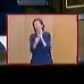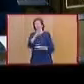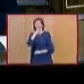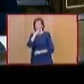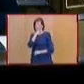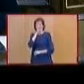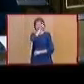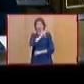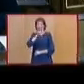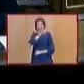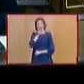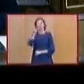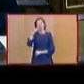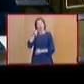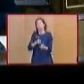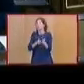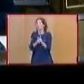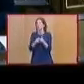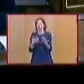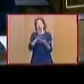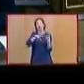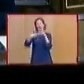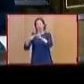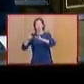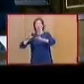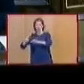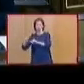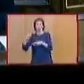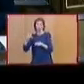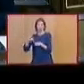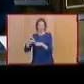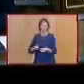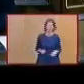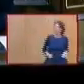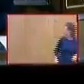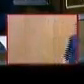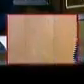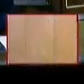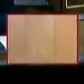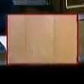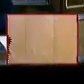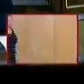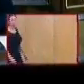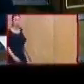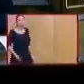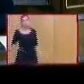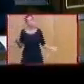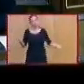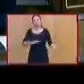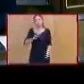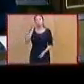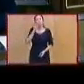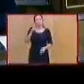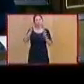prioritaria adaptarla a la ley de hidrocarburos. Estos son, señor Rajoy, temas que tendremos que trabajar a lo largo de la legislatura.